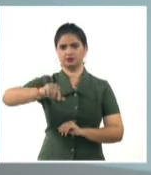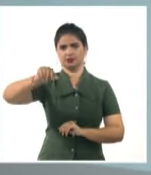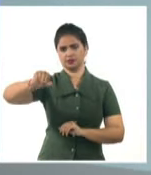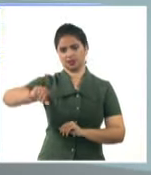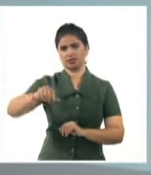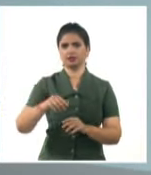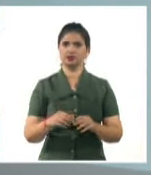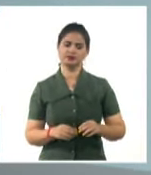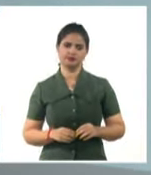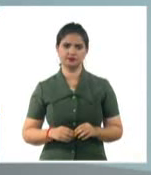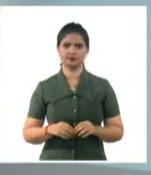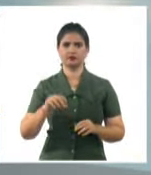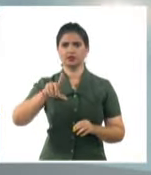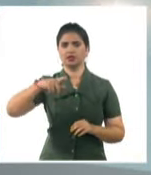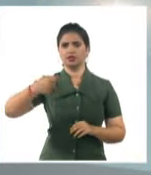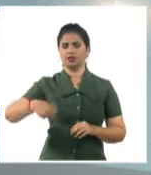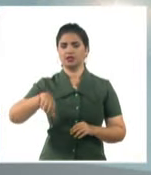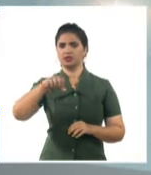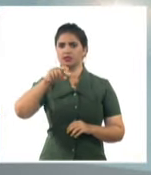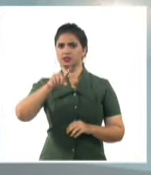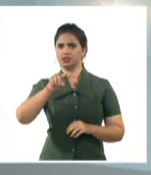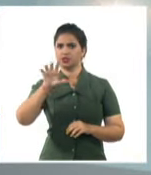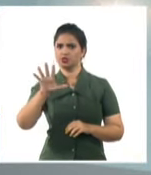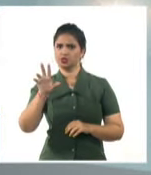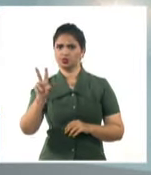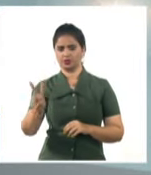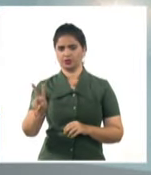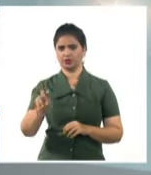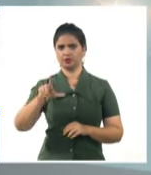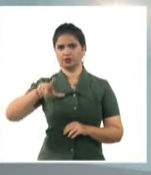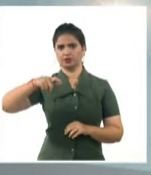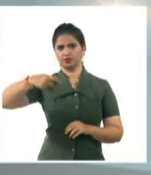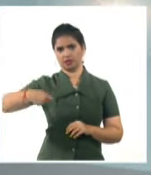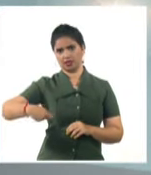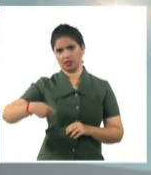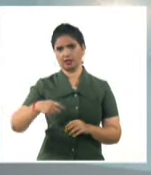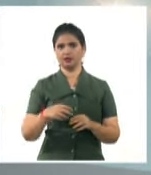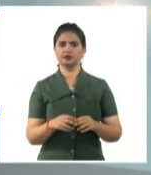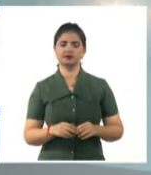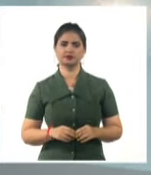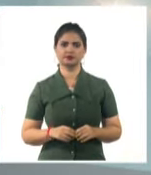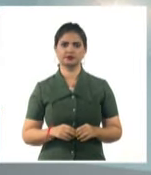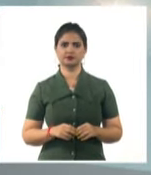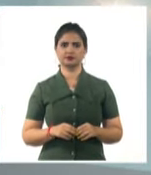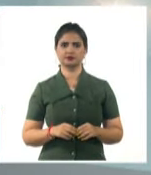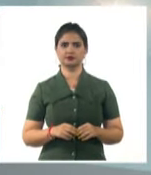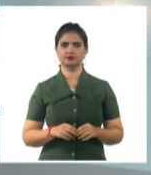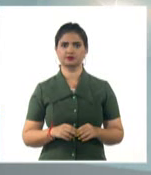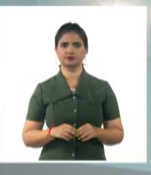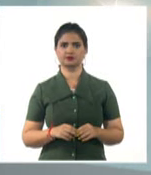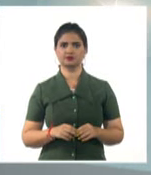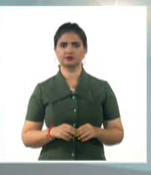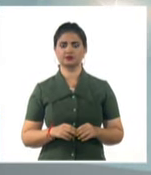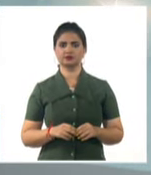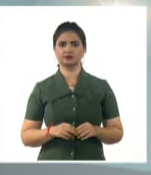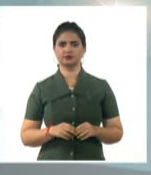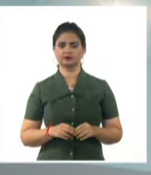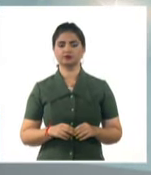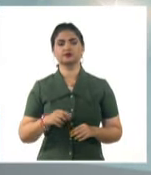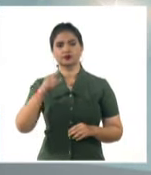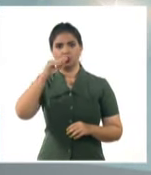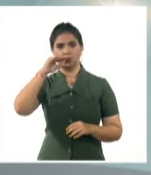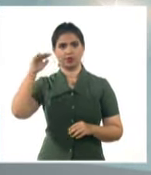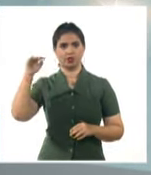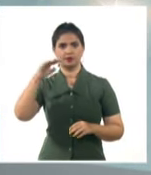Ley 152, Ley de Ejecución Penal, y como nuevo es elevar a una norma de